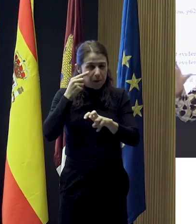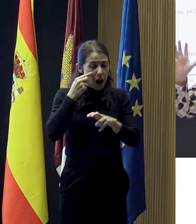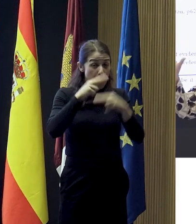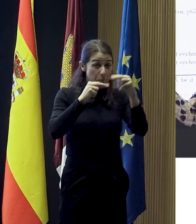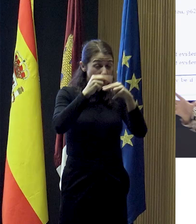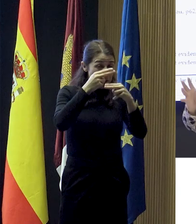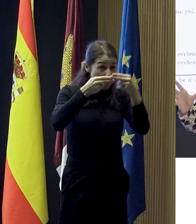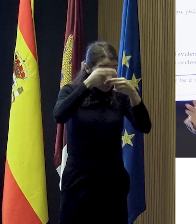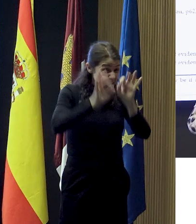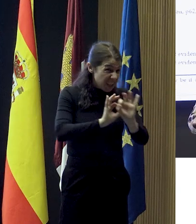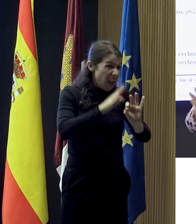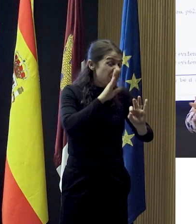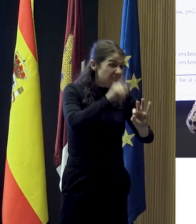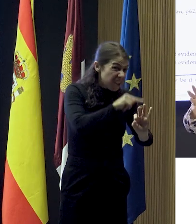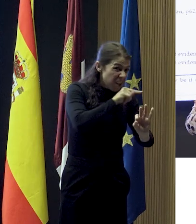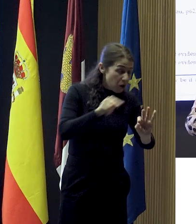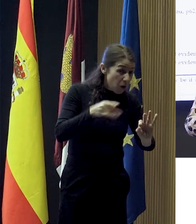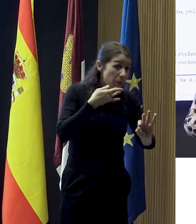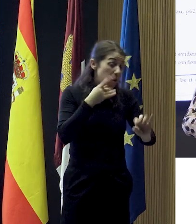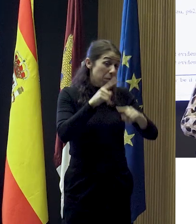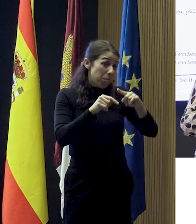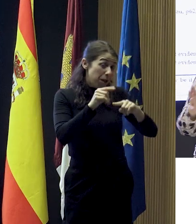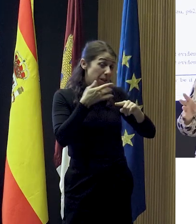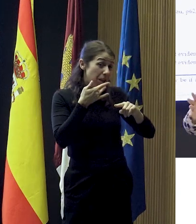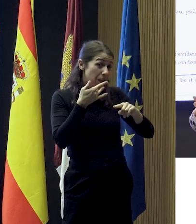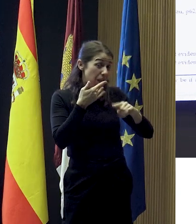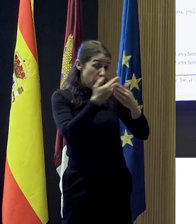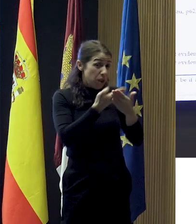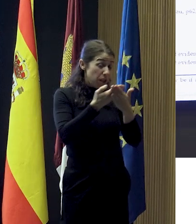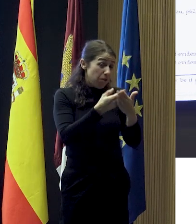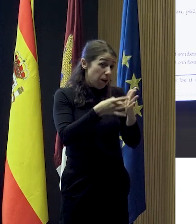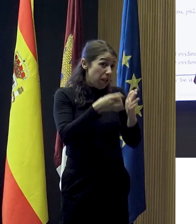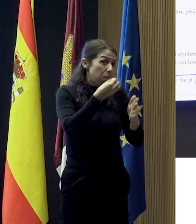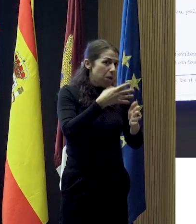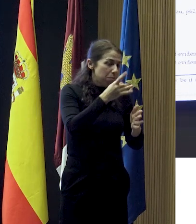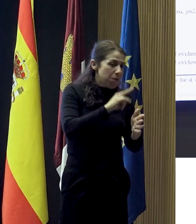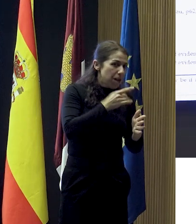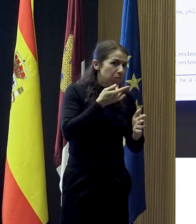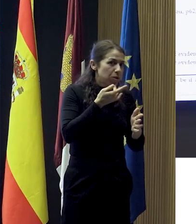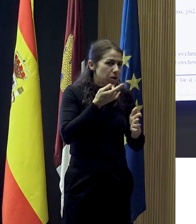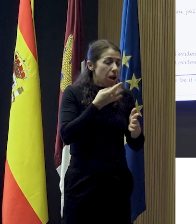otras proteínas. Dependiendo de la batería y de lo buenos que sean los neuropatólogos, tenemos más o menos, pero estas 4 seguro, ¿vale?